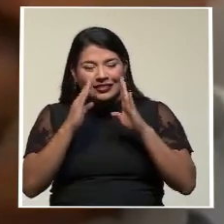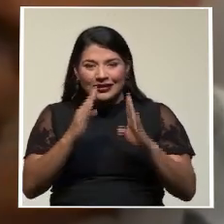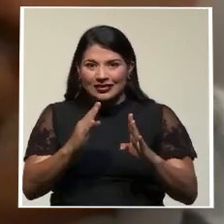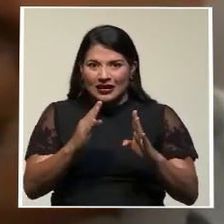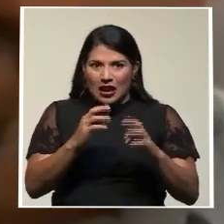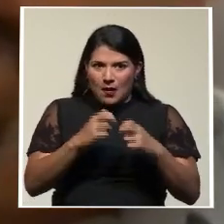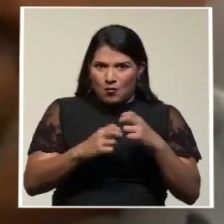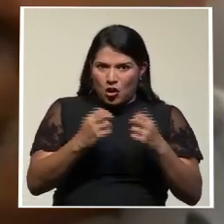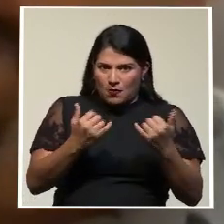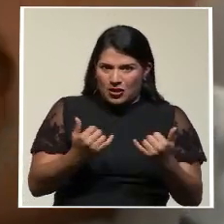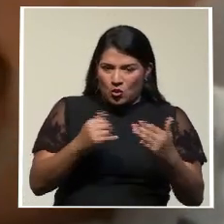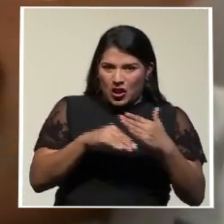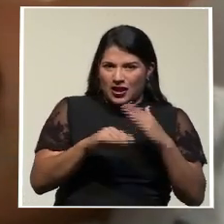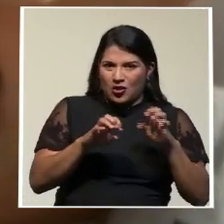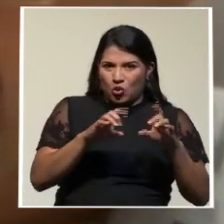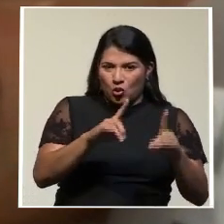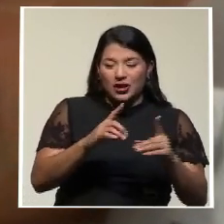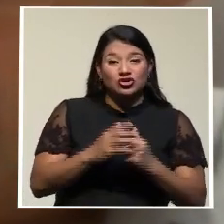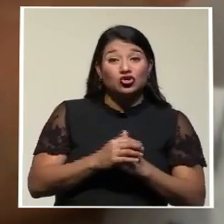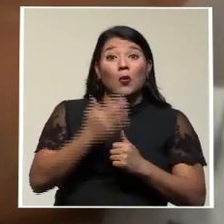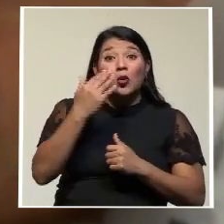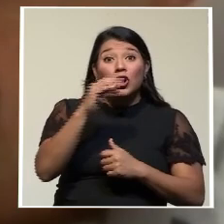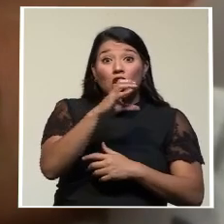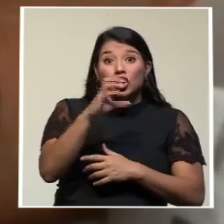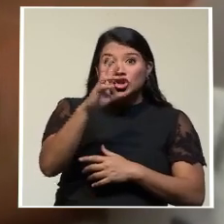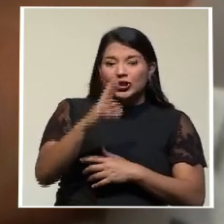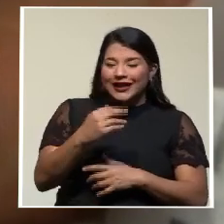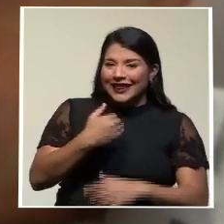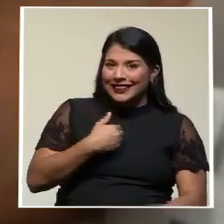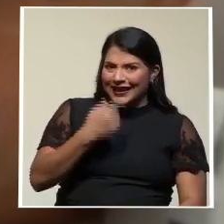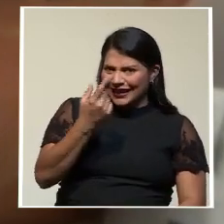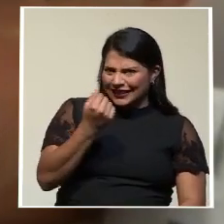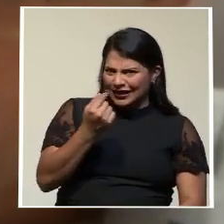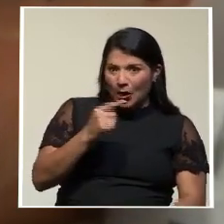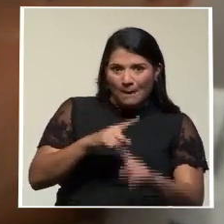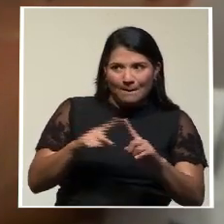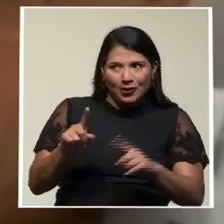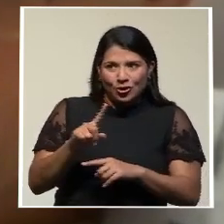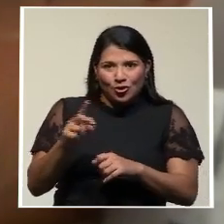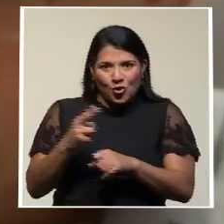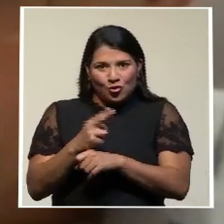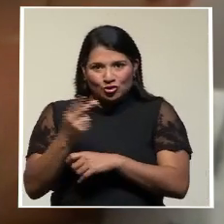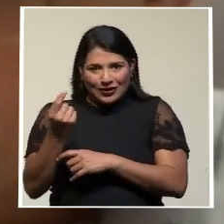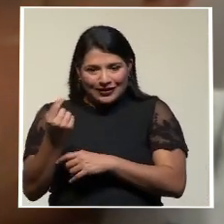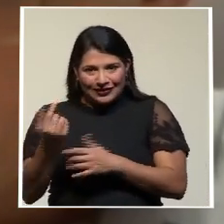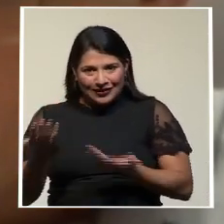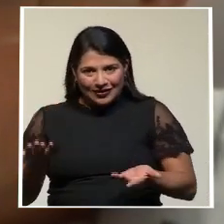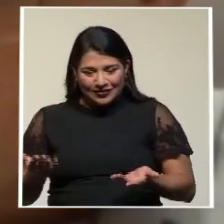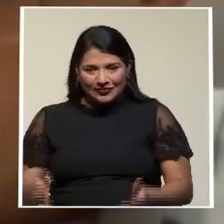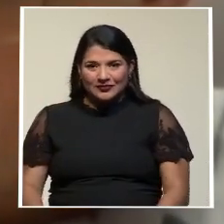paradoja del país. El país tiene recursos, pero no los está usando.